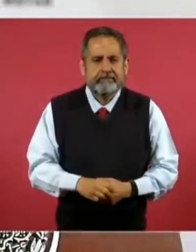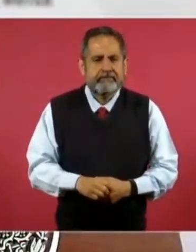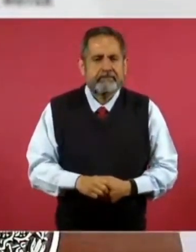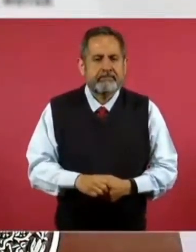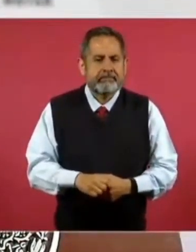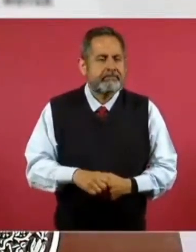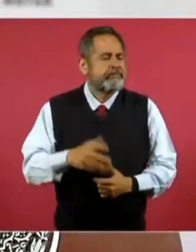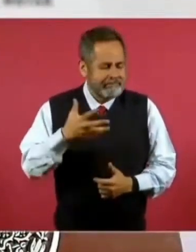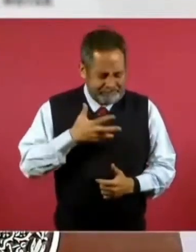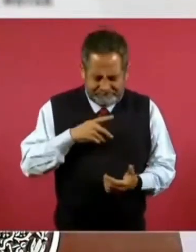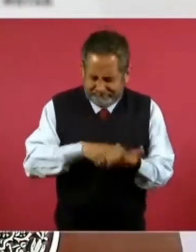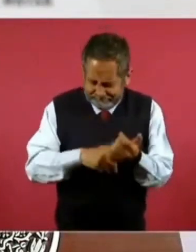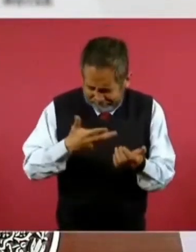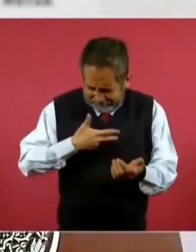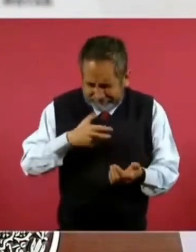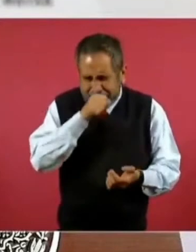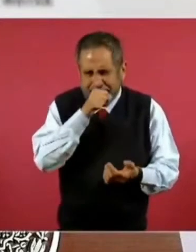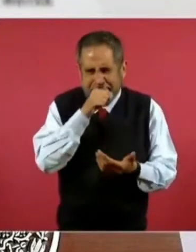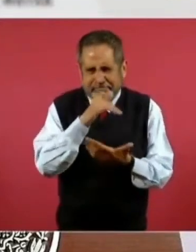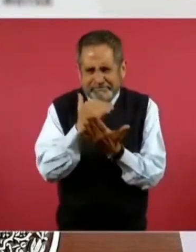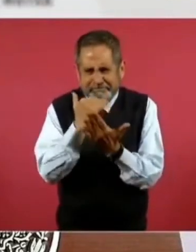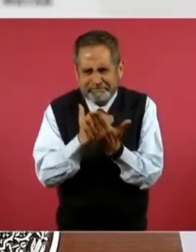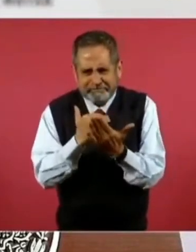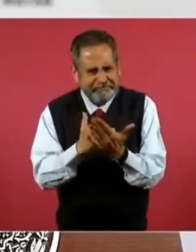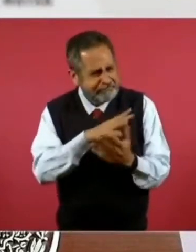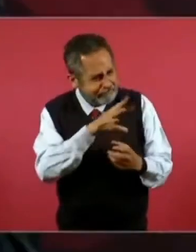que la tienen,